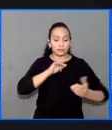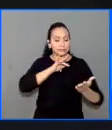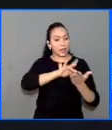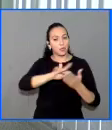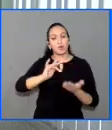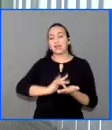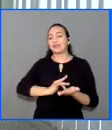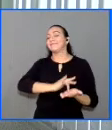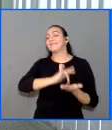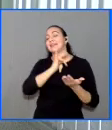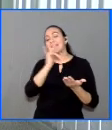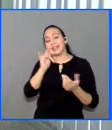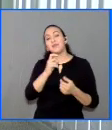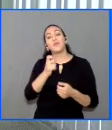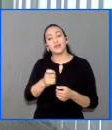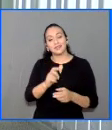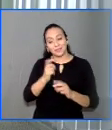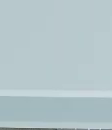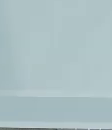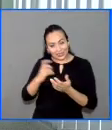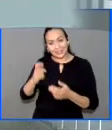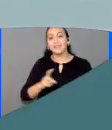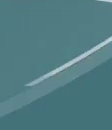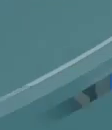respetaran sus derechos.